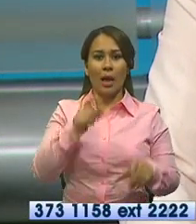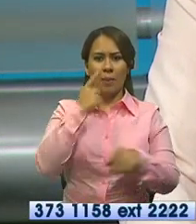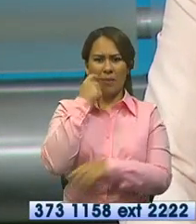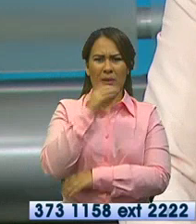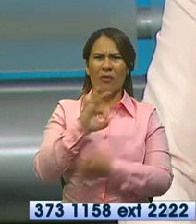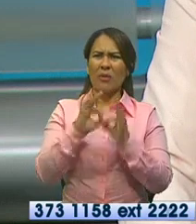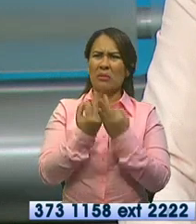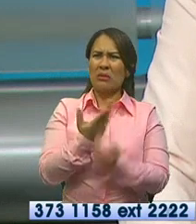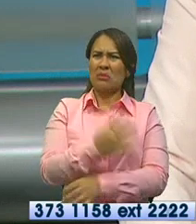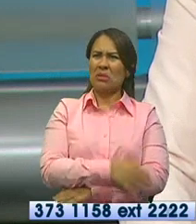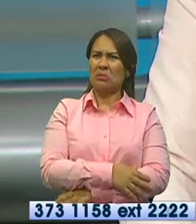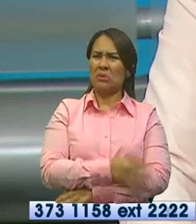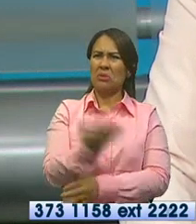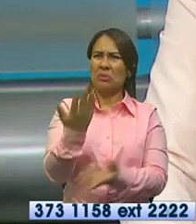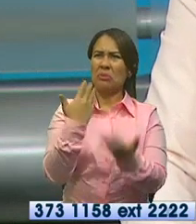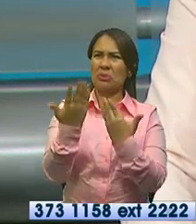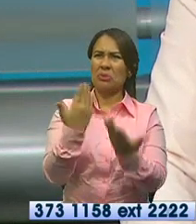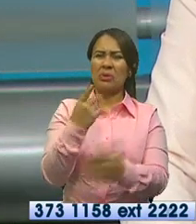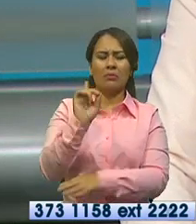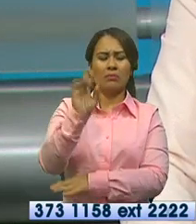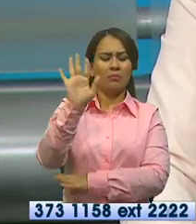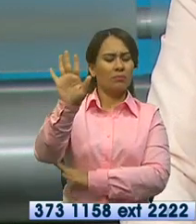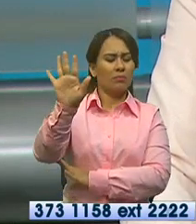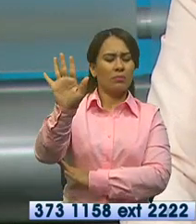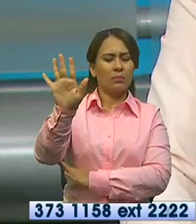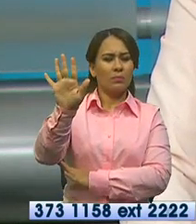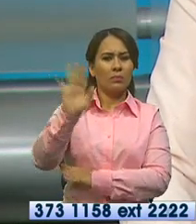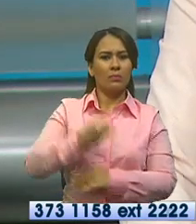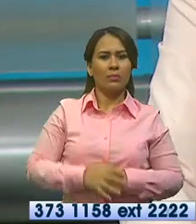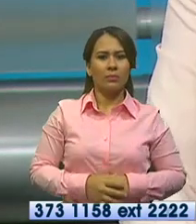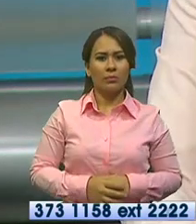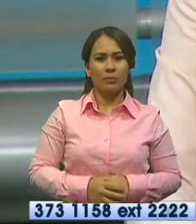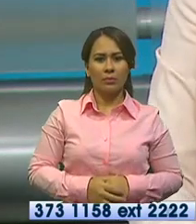padres de familia y tampoco a la Fiscalía de Pichincha.